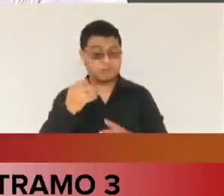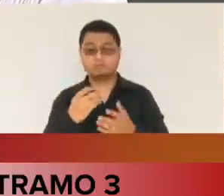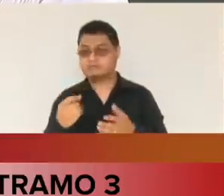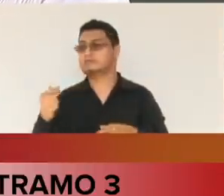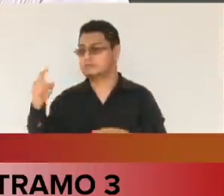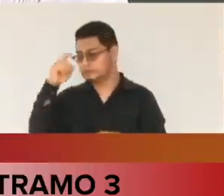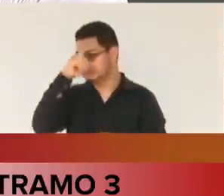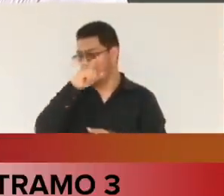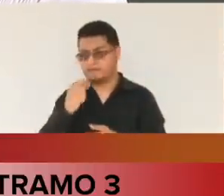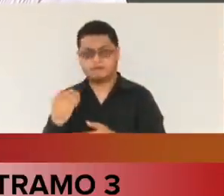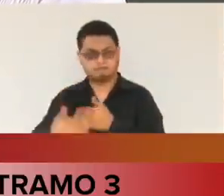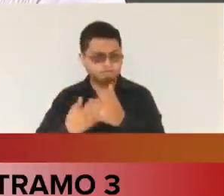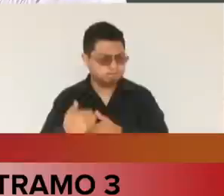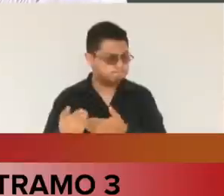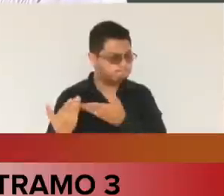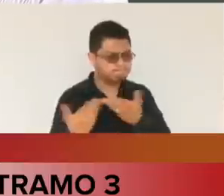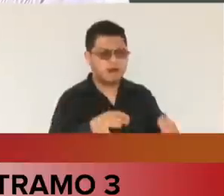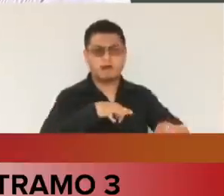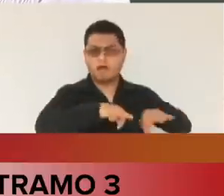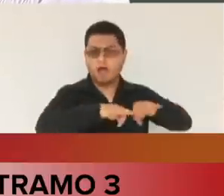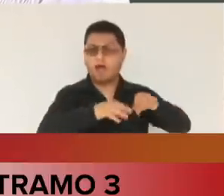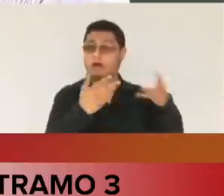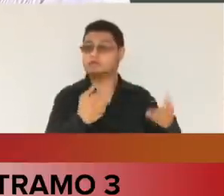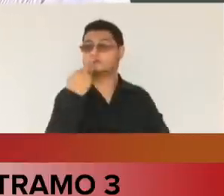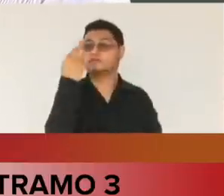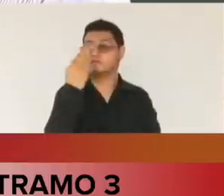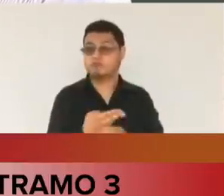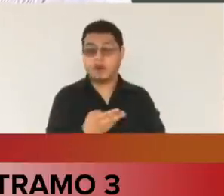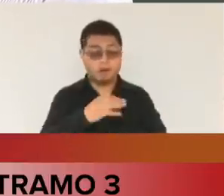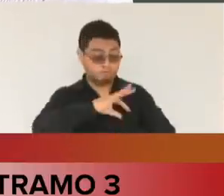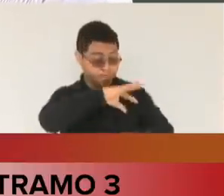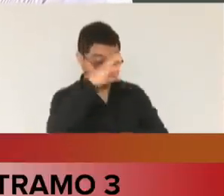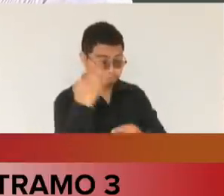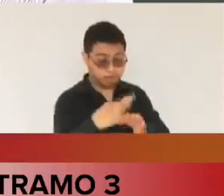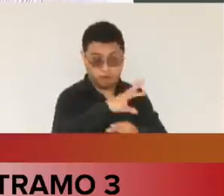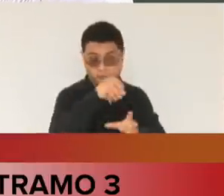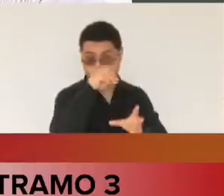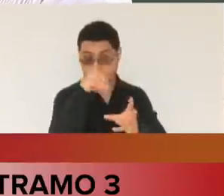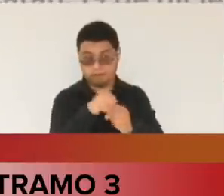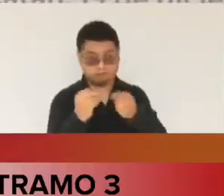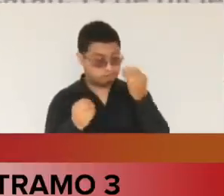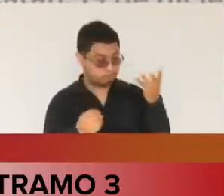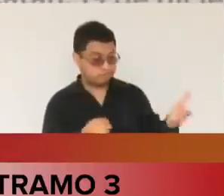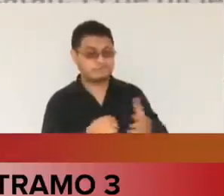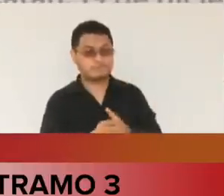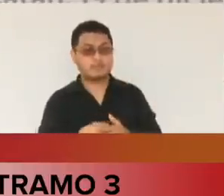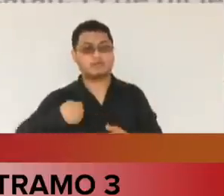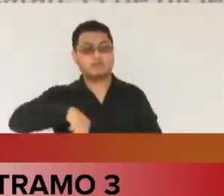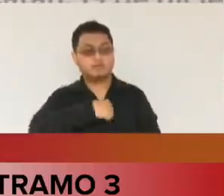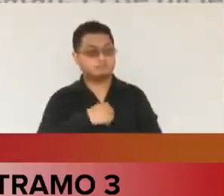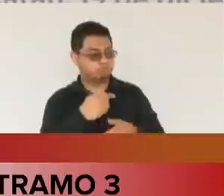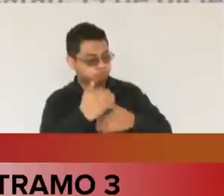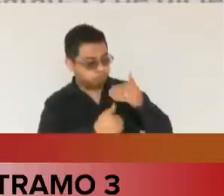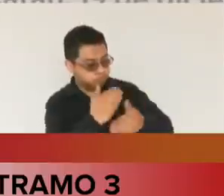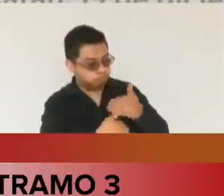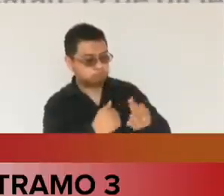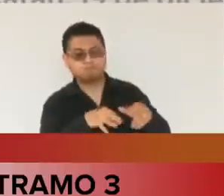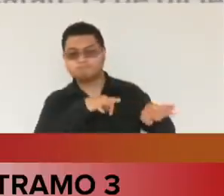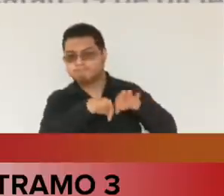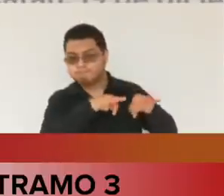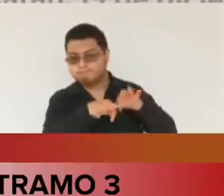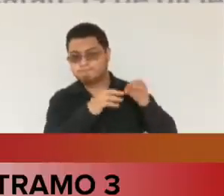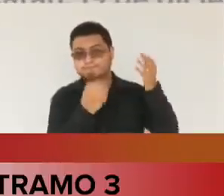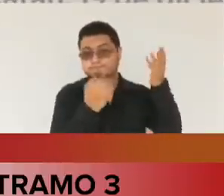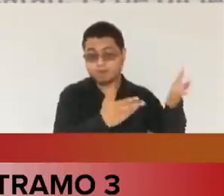la generación de empleo es una responsabilidad absoluta de todos. Para el año entrante, seguimos trabajando en incrementar el ritmo y en acelerar